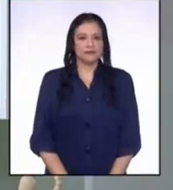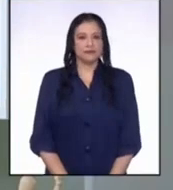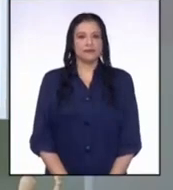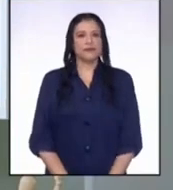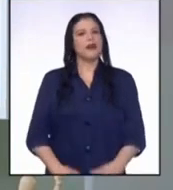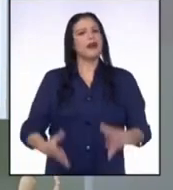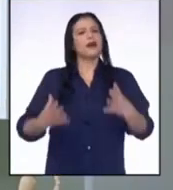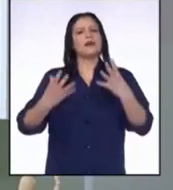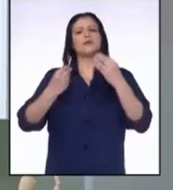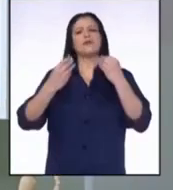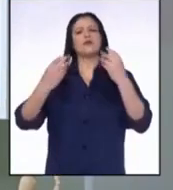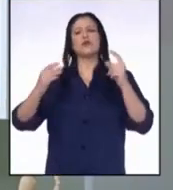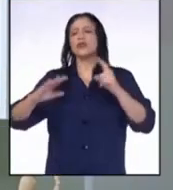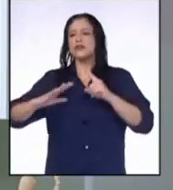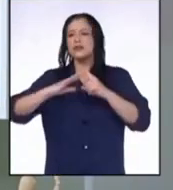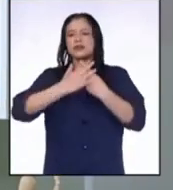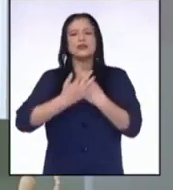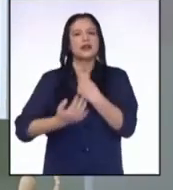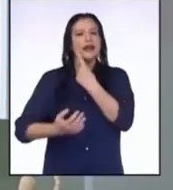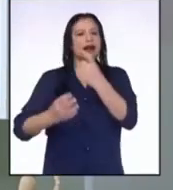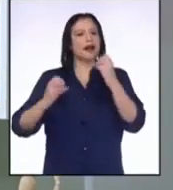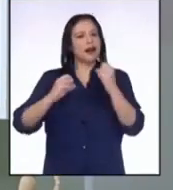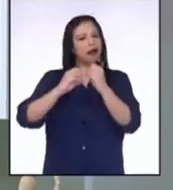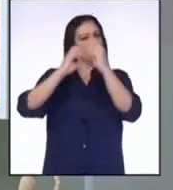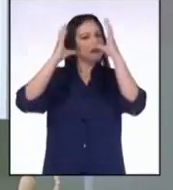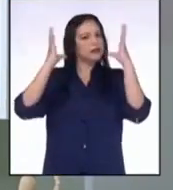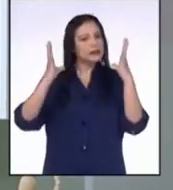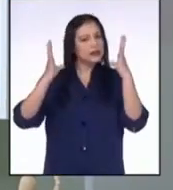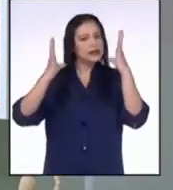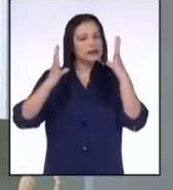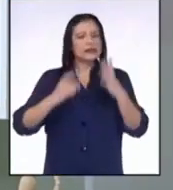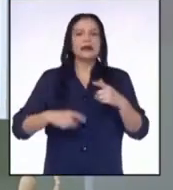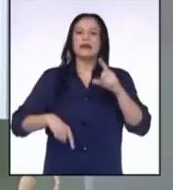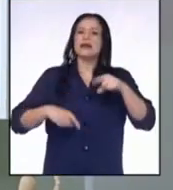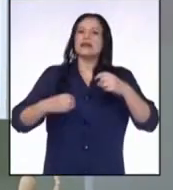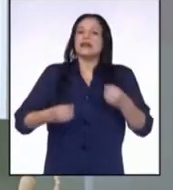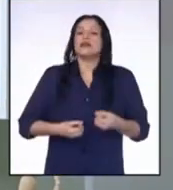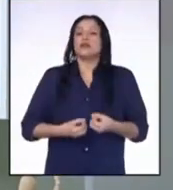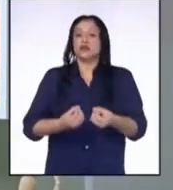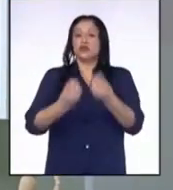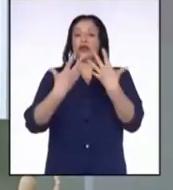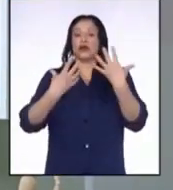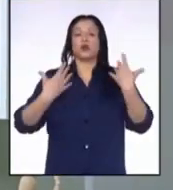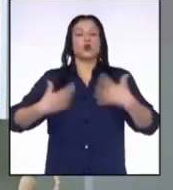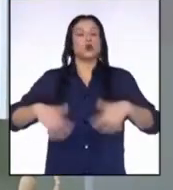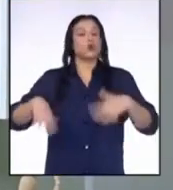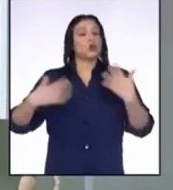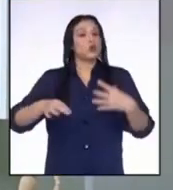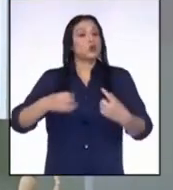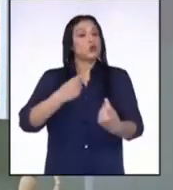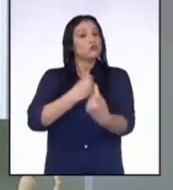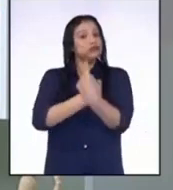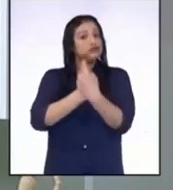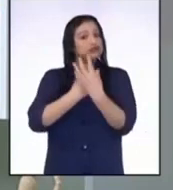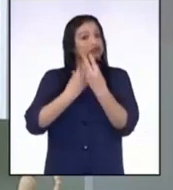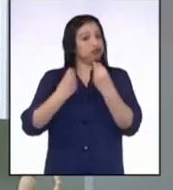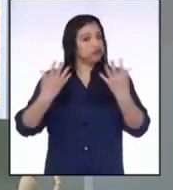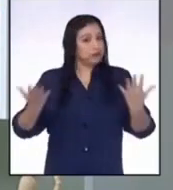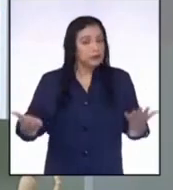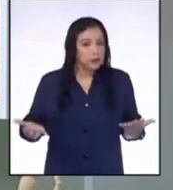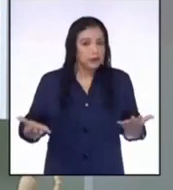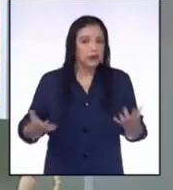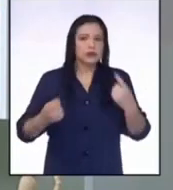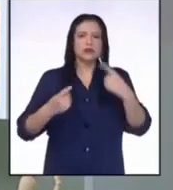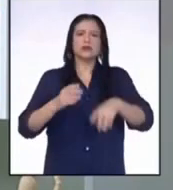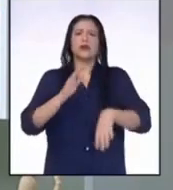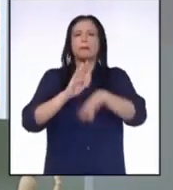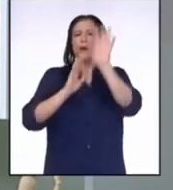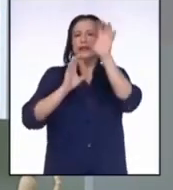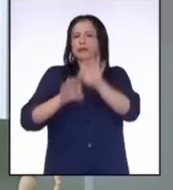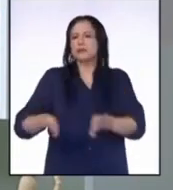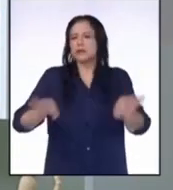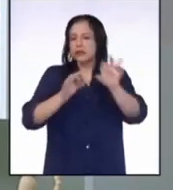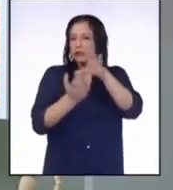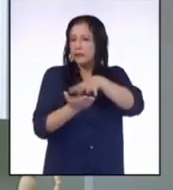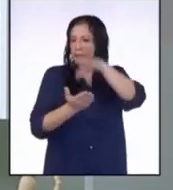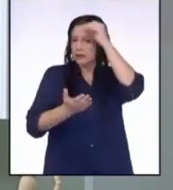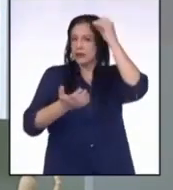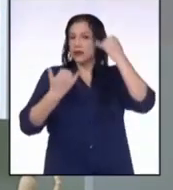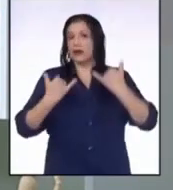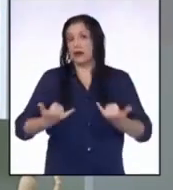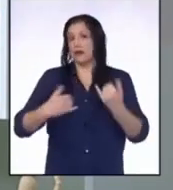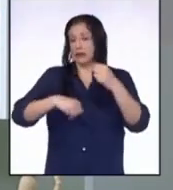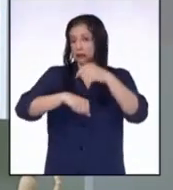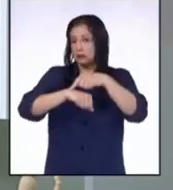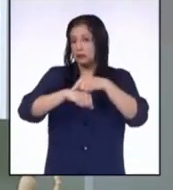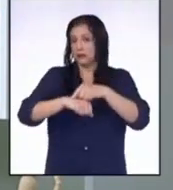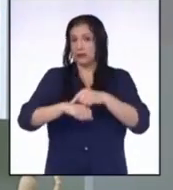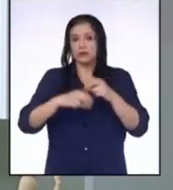muchas situaciones que vivimos día a día nos dejan grandes lecciones. Uno de los principales aprendizajes en estos tiempos